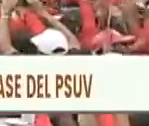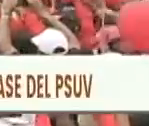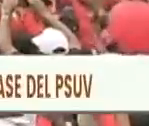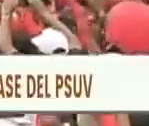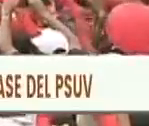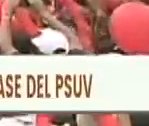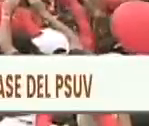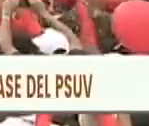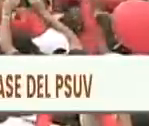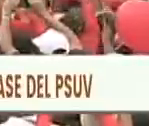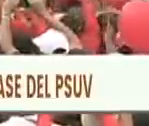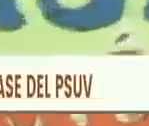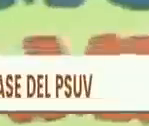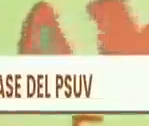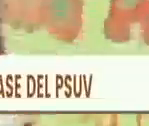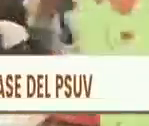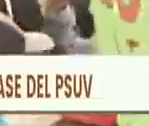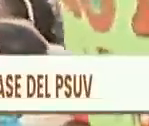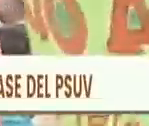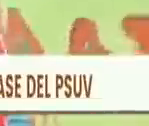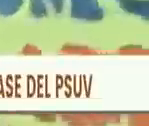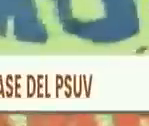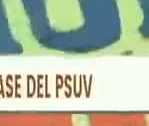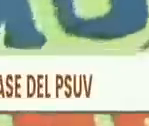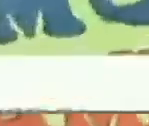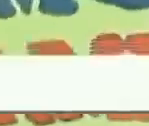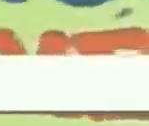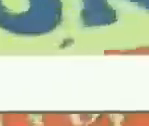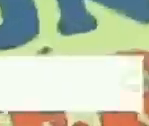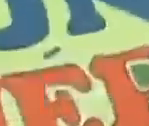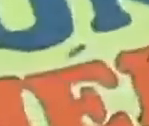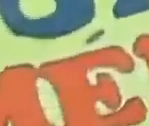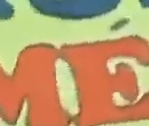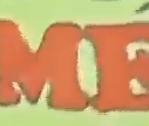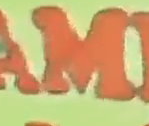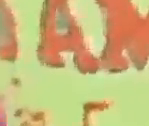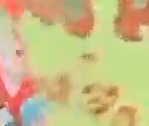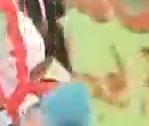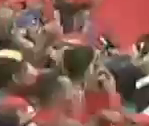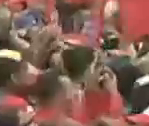Cambiar el mundo es alegría. Y está de moda ser el...